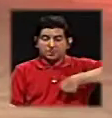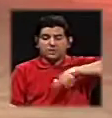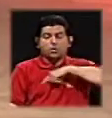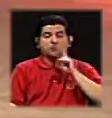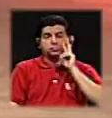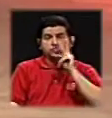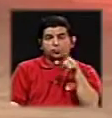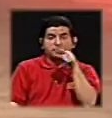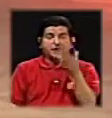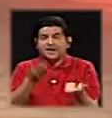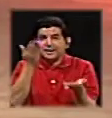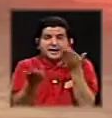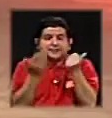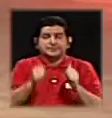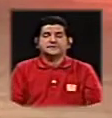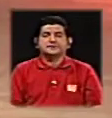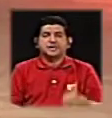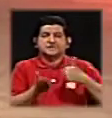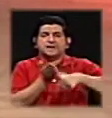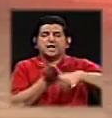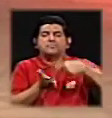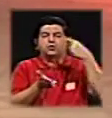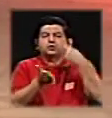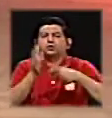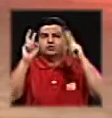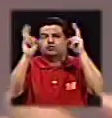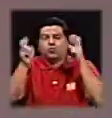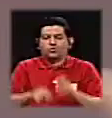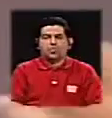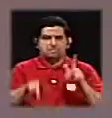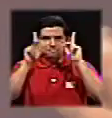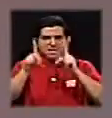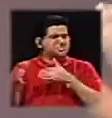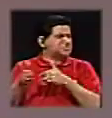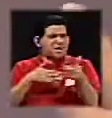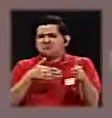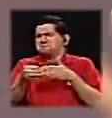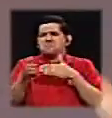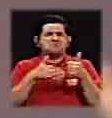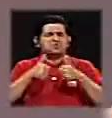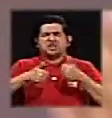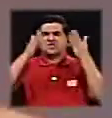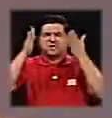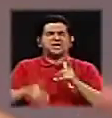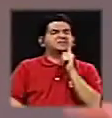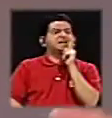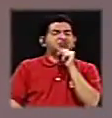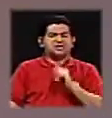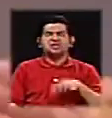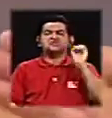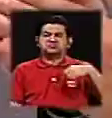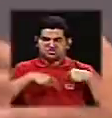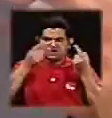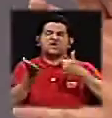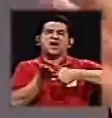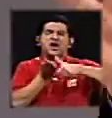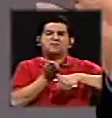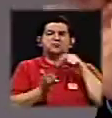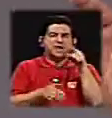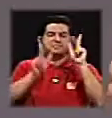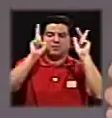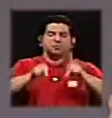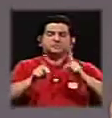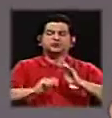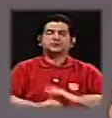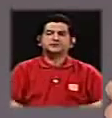es quizás el voto duro, el votante que, independientemente de cuál sea el candidato, va a ir a votar por estas